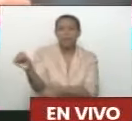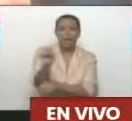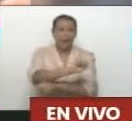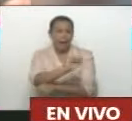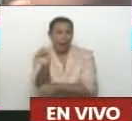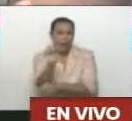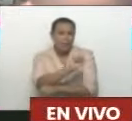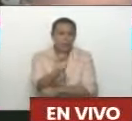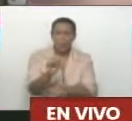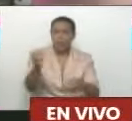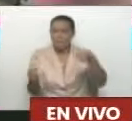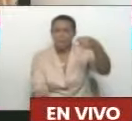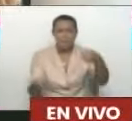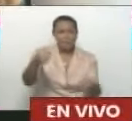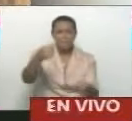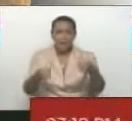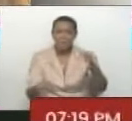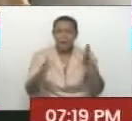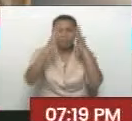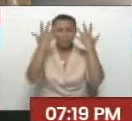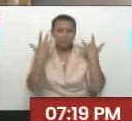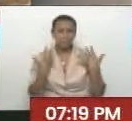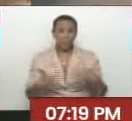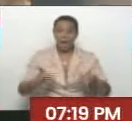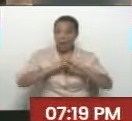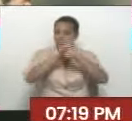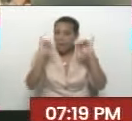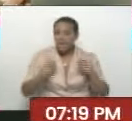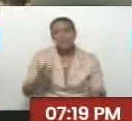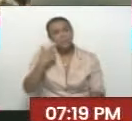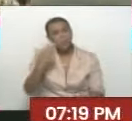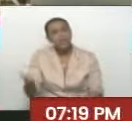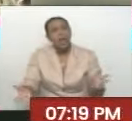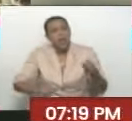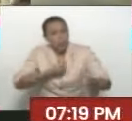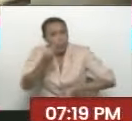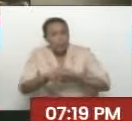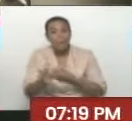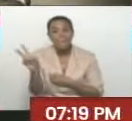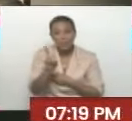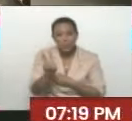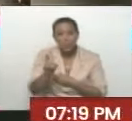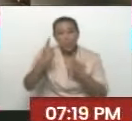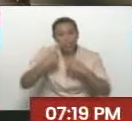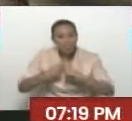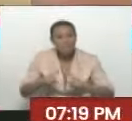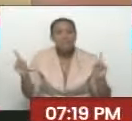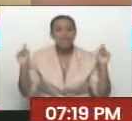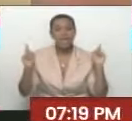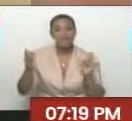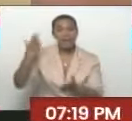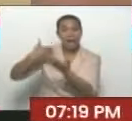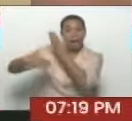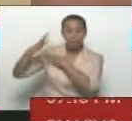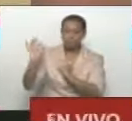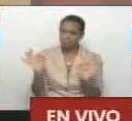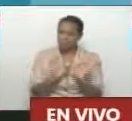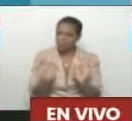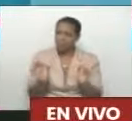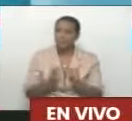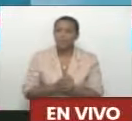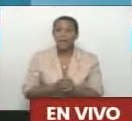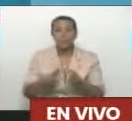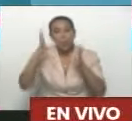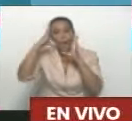carrozas, fiestas, alegría, que es lo que se está pasando en la Venezuela hoy en día. Hay una buena vibra en este país, presidente. Yo creo que